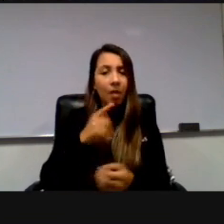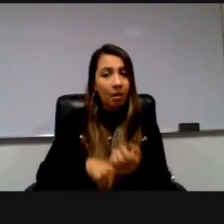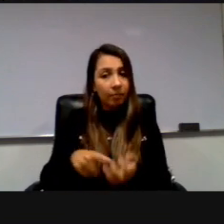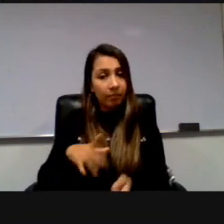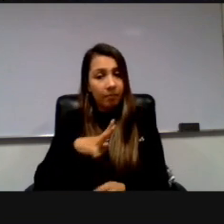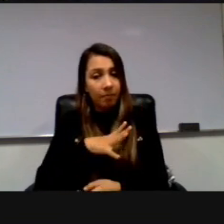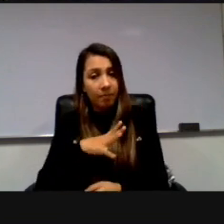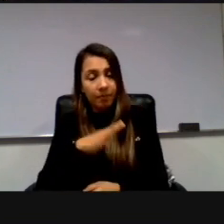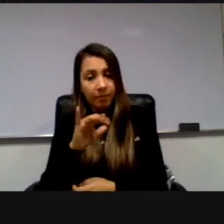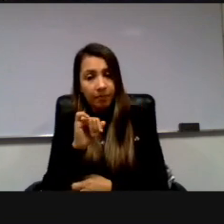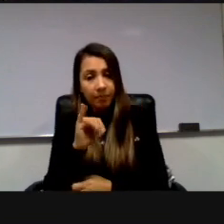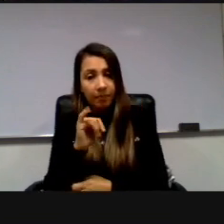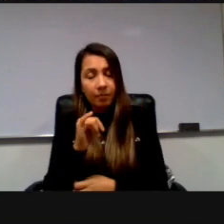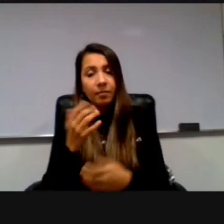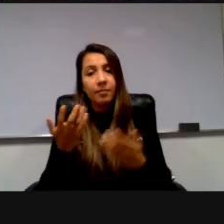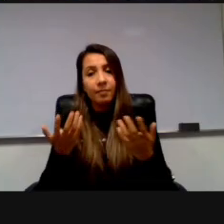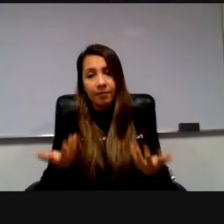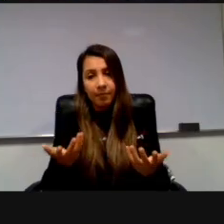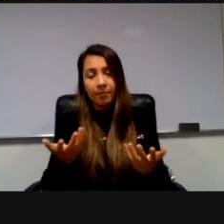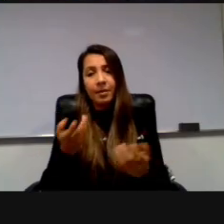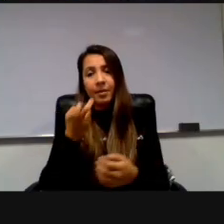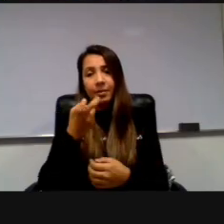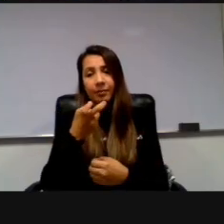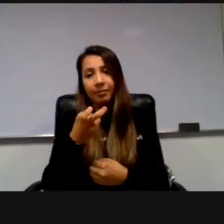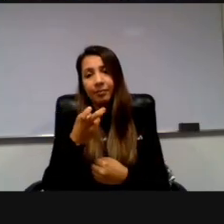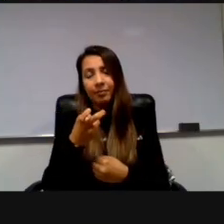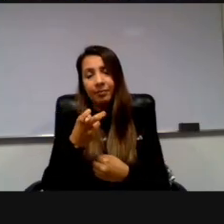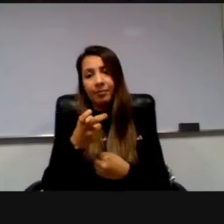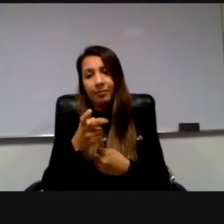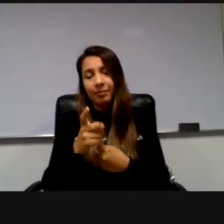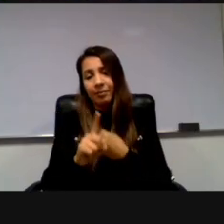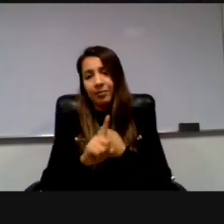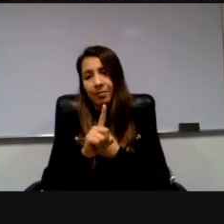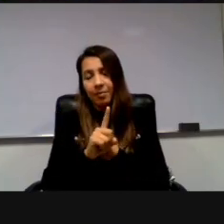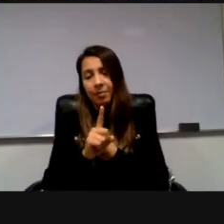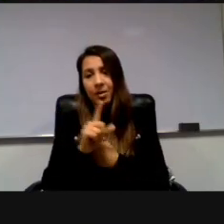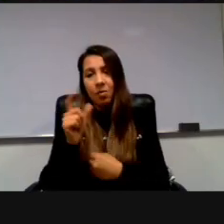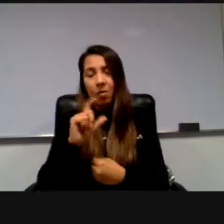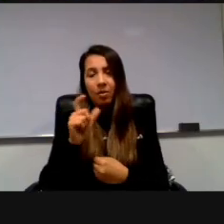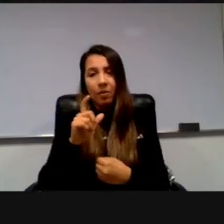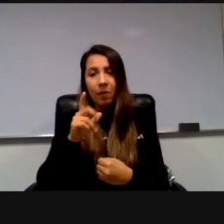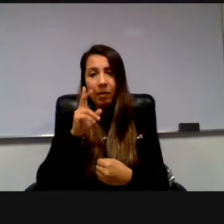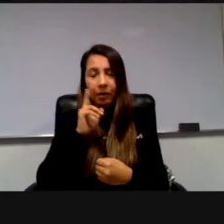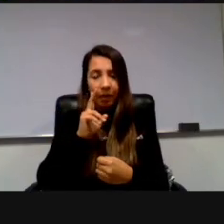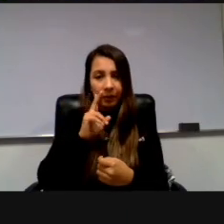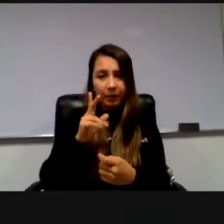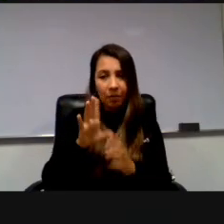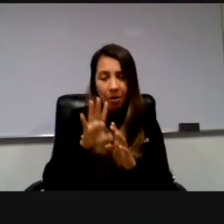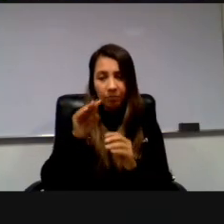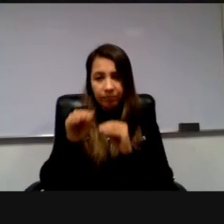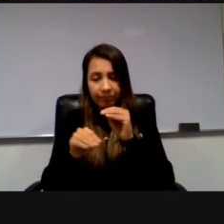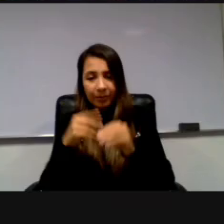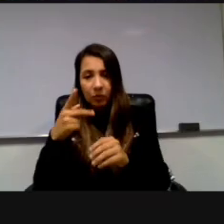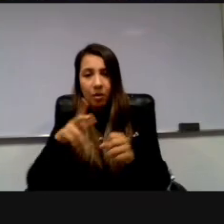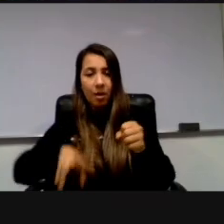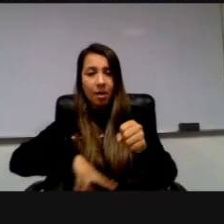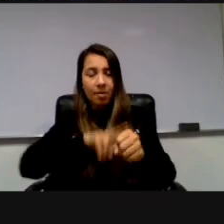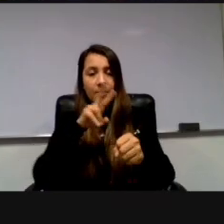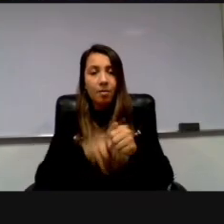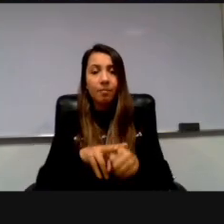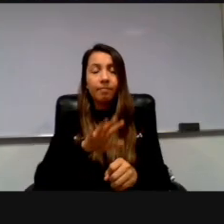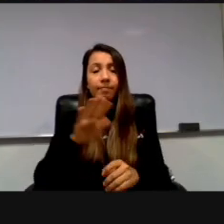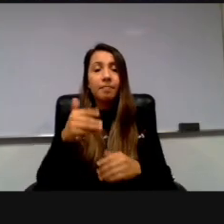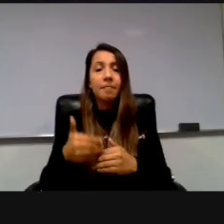los tenía, ¿no? Entonces tenemos este problema, ¿no? Al momento de tratar de inferir su naturaleza, ¿no? En